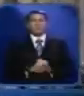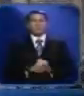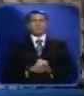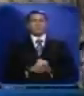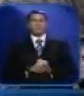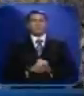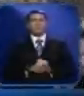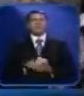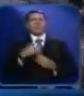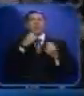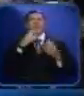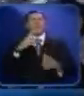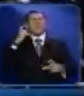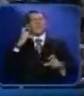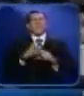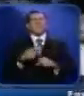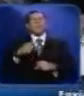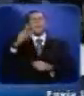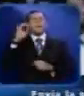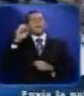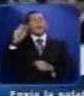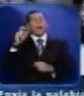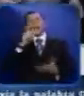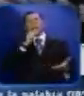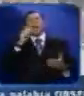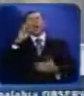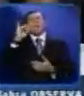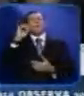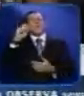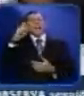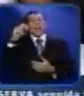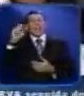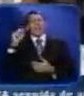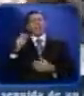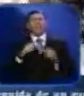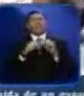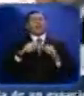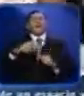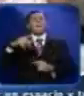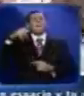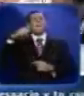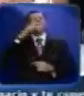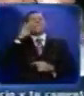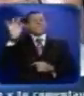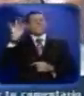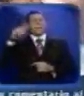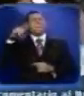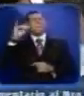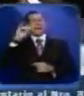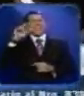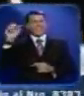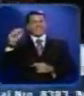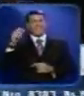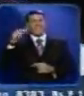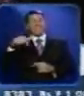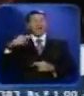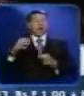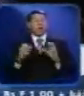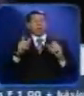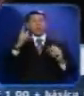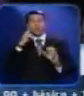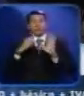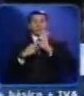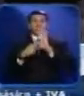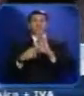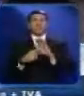Para contarles que la ex de Chris Brown, la cantante Rihanna, continúa en París donde asiste a la Semana de la Moda. En esta oportunidad llegó al